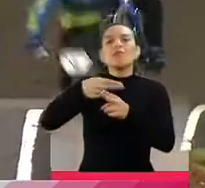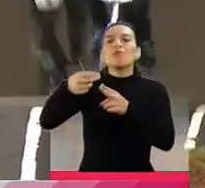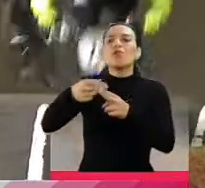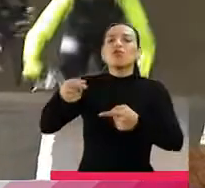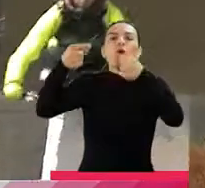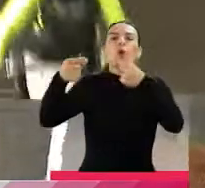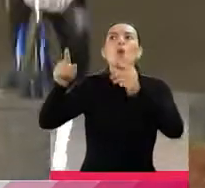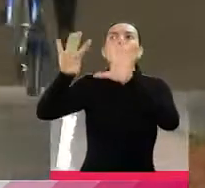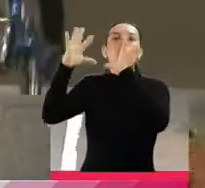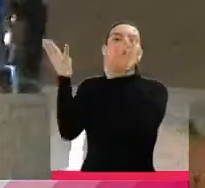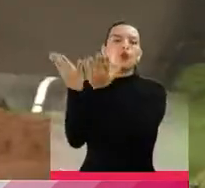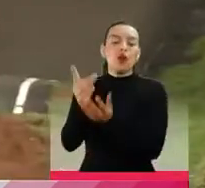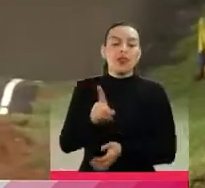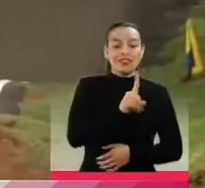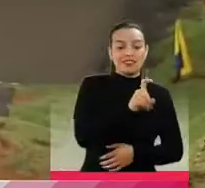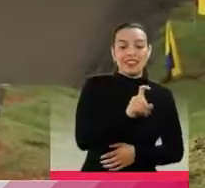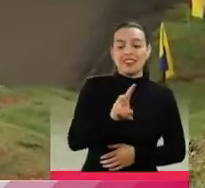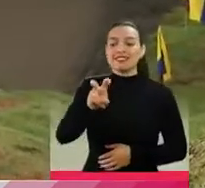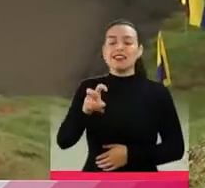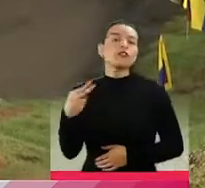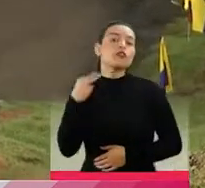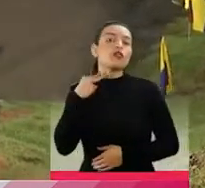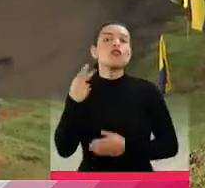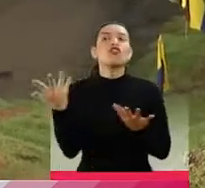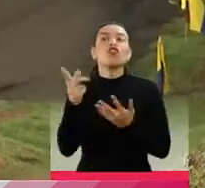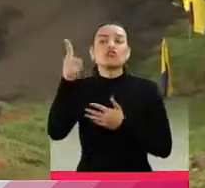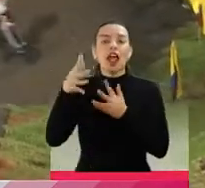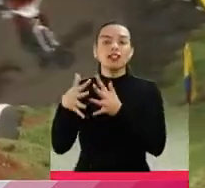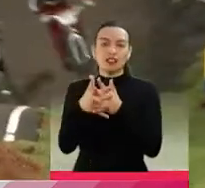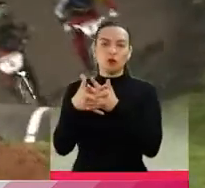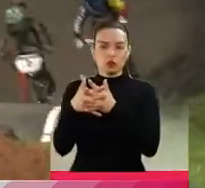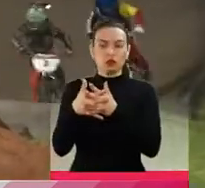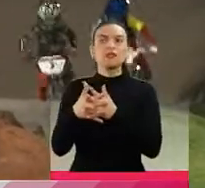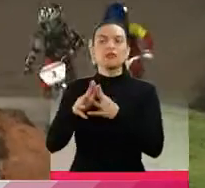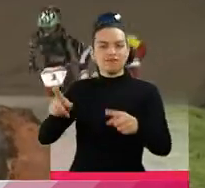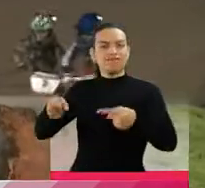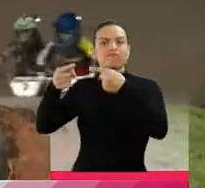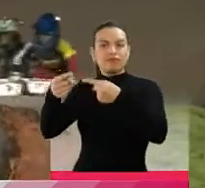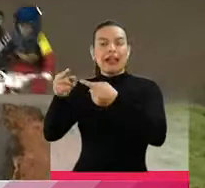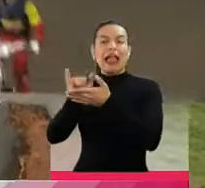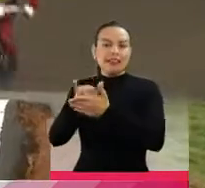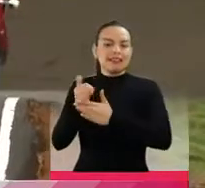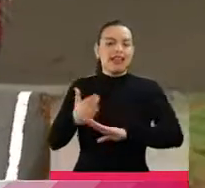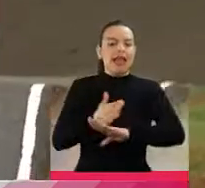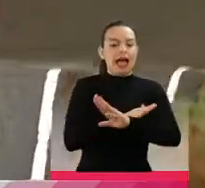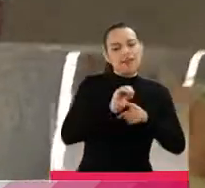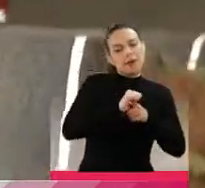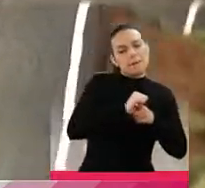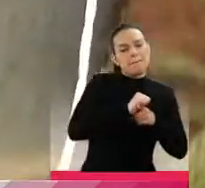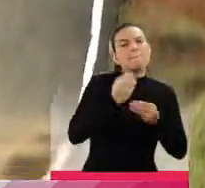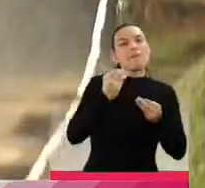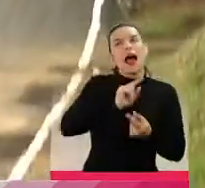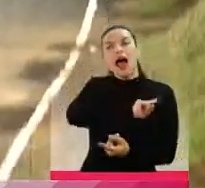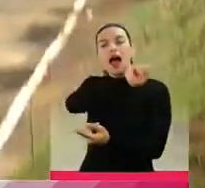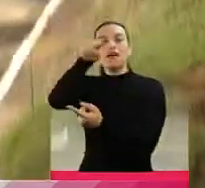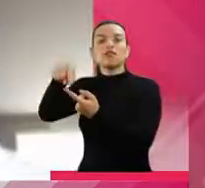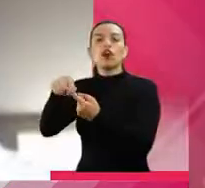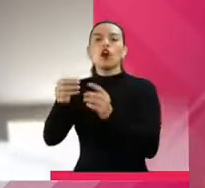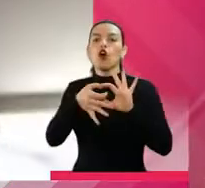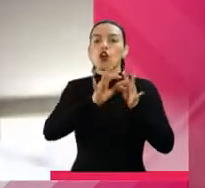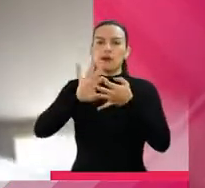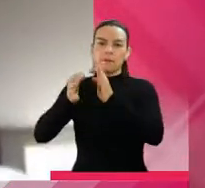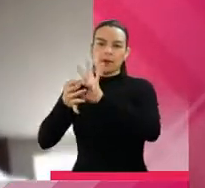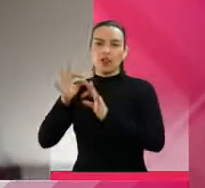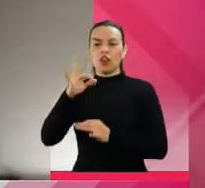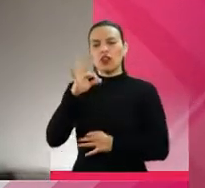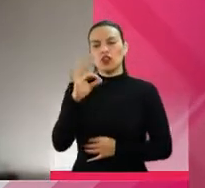6 y 7 de noviembre en Rock Hill, Estados Unidos, que también servirá como preparación de cara a los Juegos Olímpicos de Tokio. Es la primera carrera,